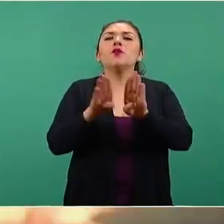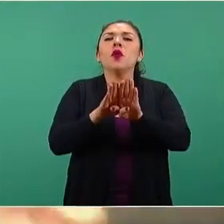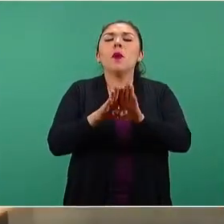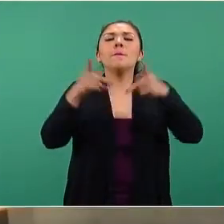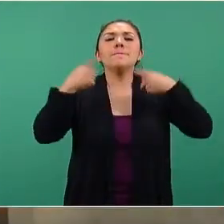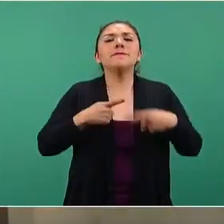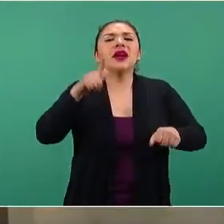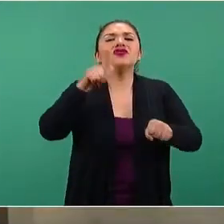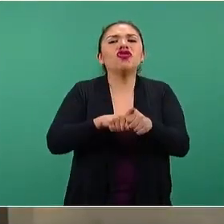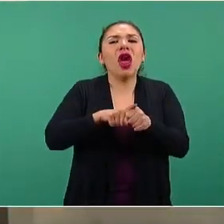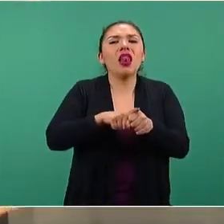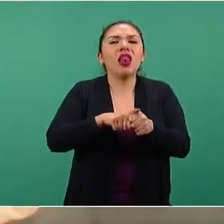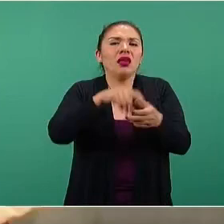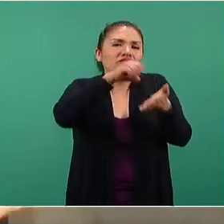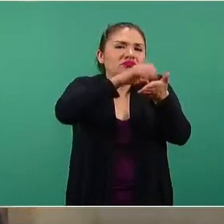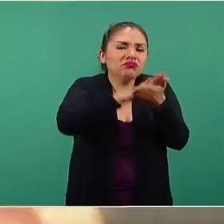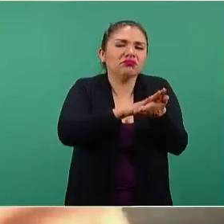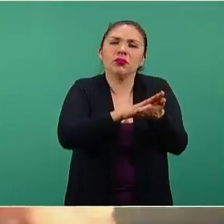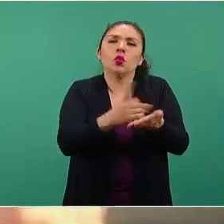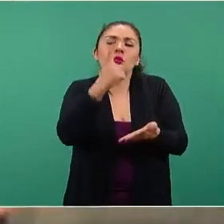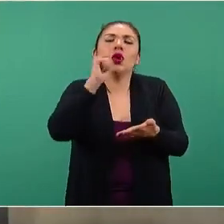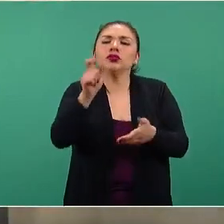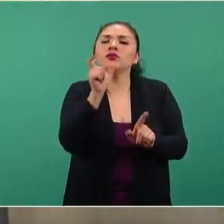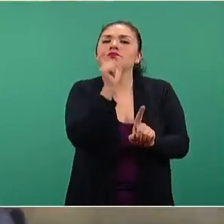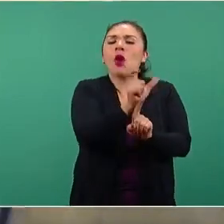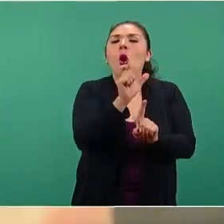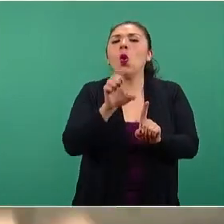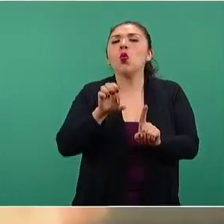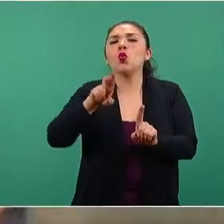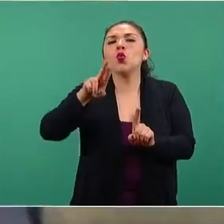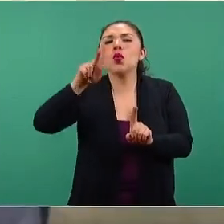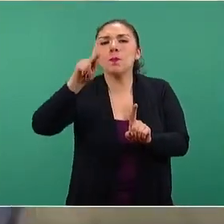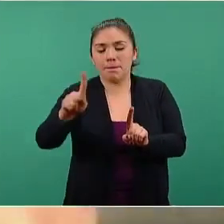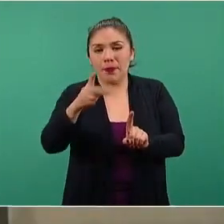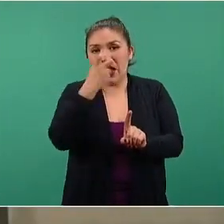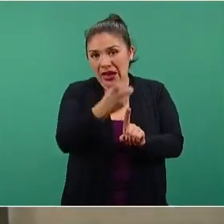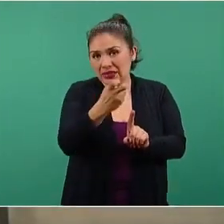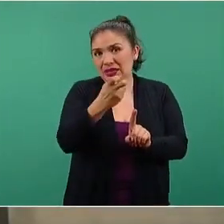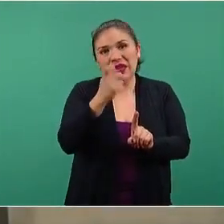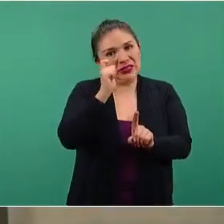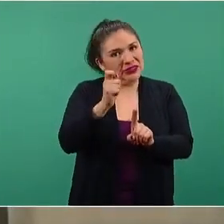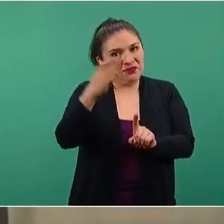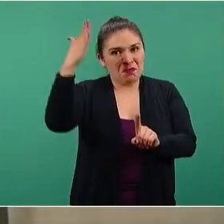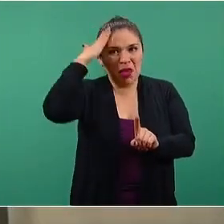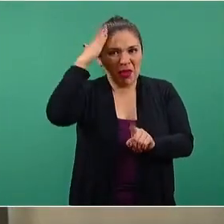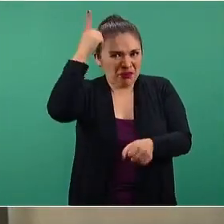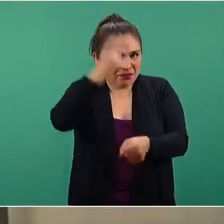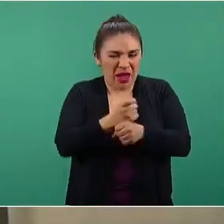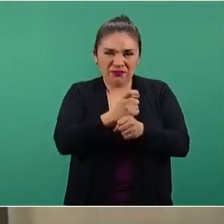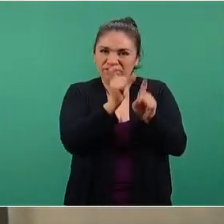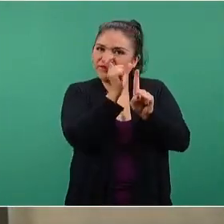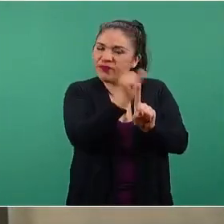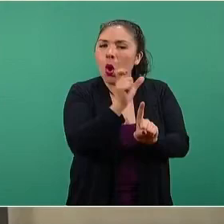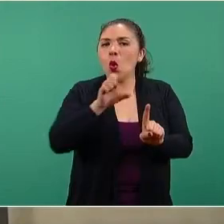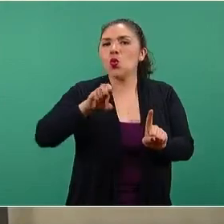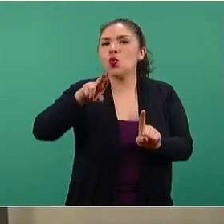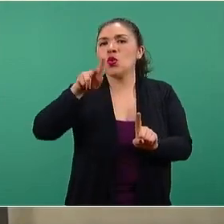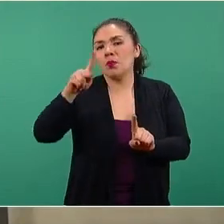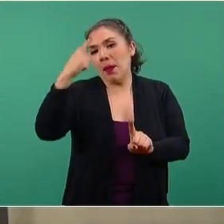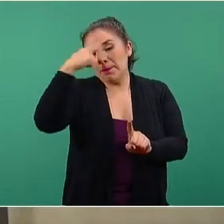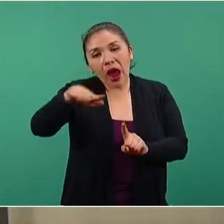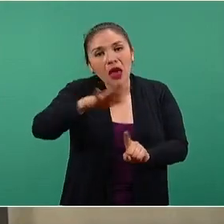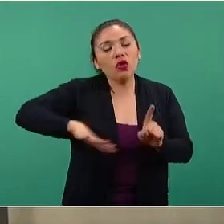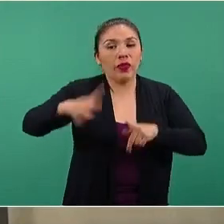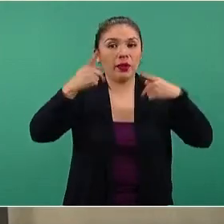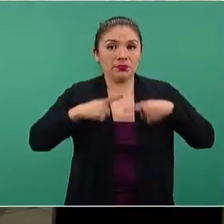identificadores personales. El más obvio es la CURP, es de hecho el campo llave, el campo clave para tener todas